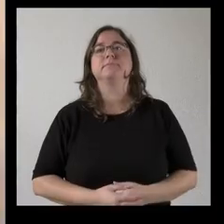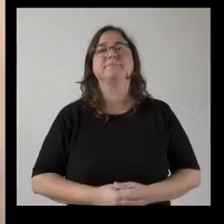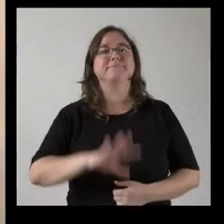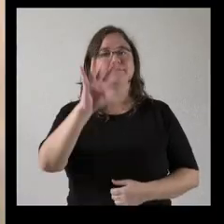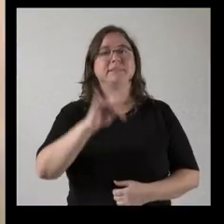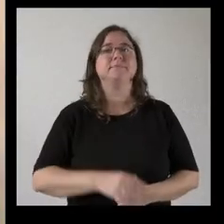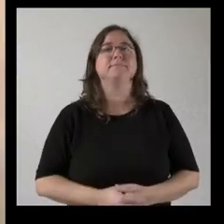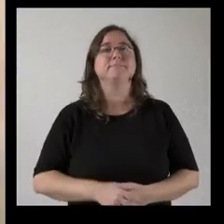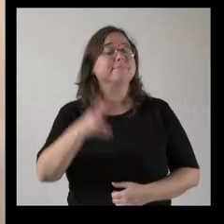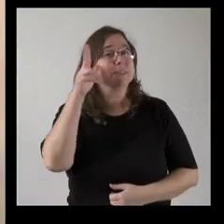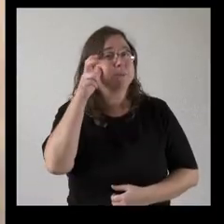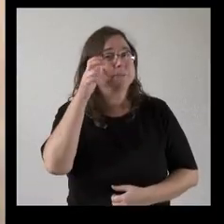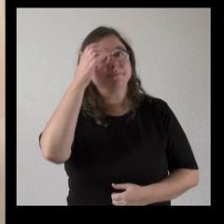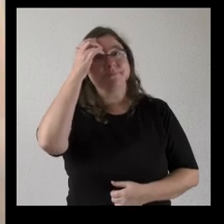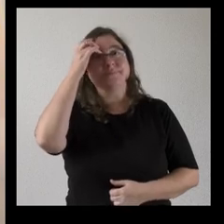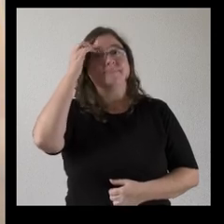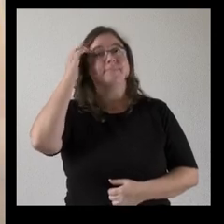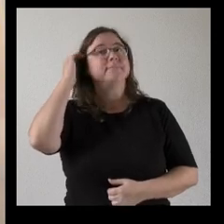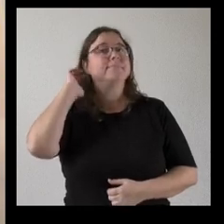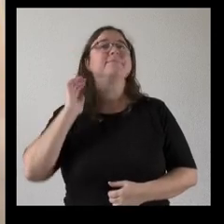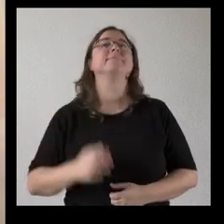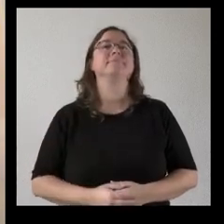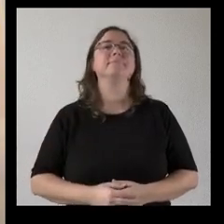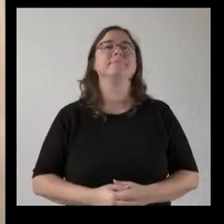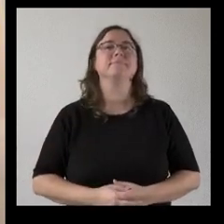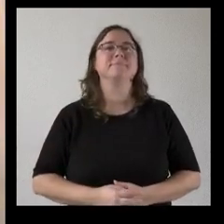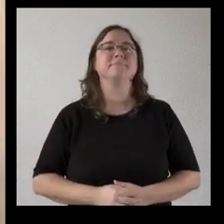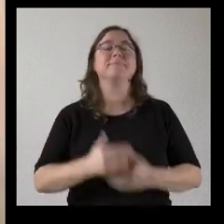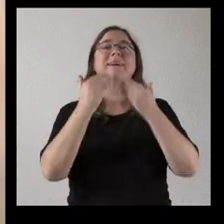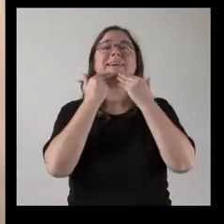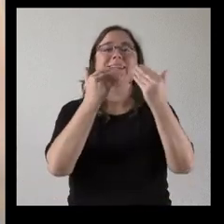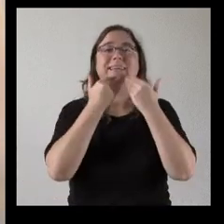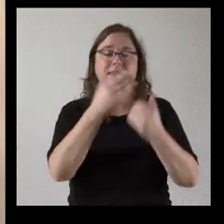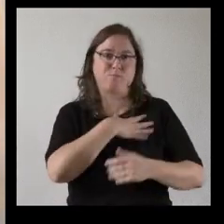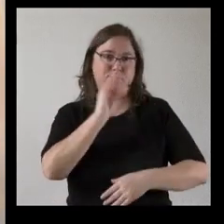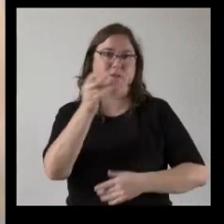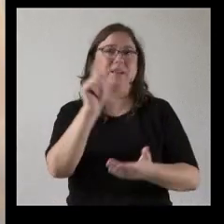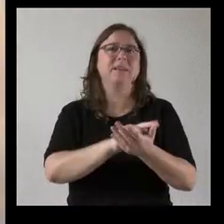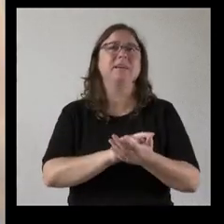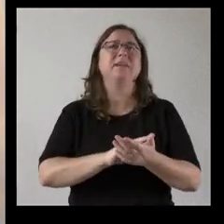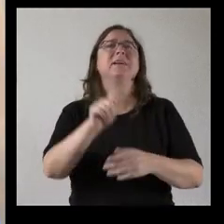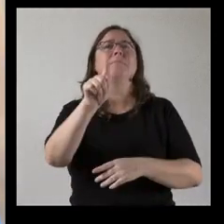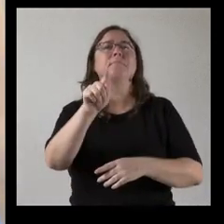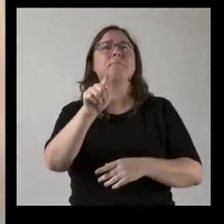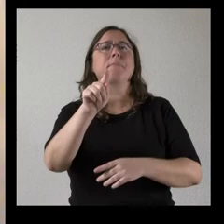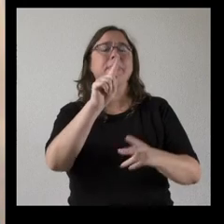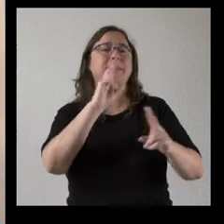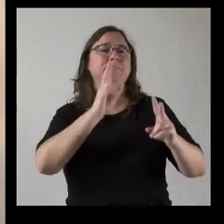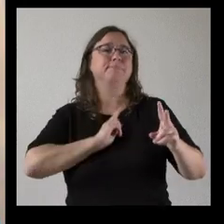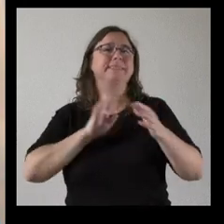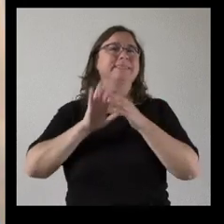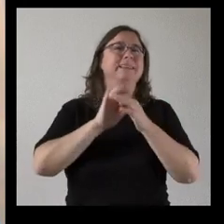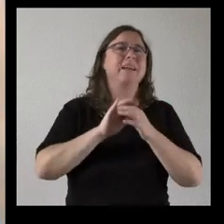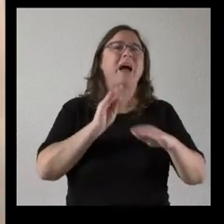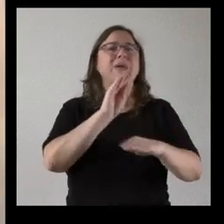Sí sí adelante Muchas gracias por la posibilidad en la consejera me contestó al respecto